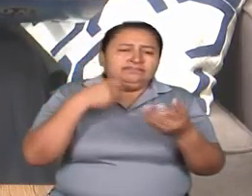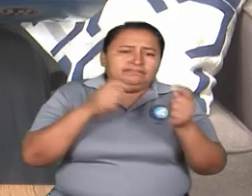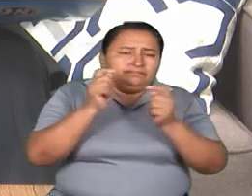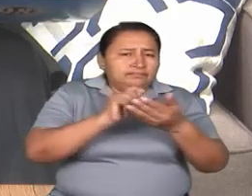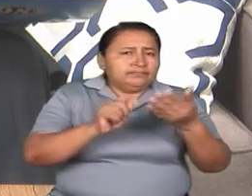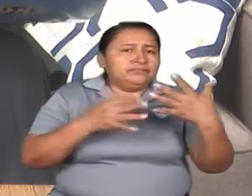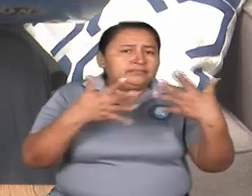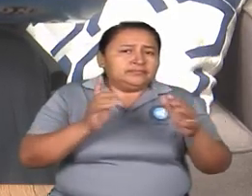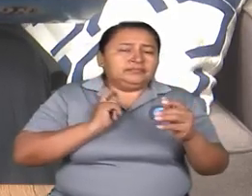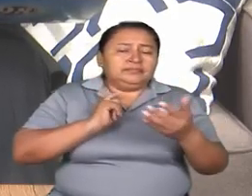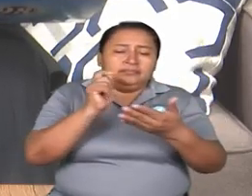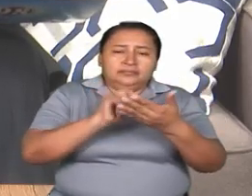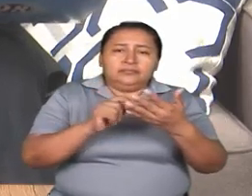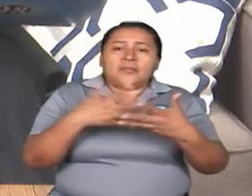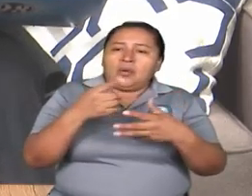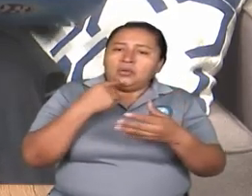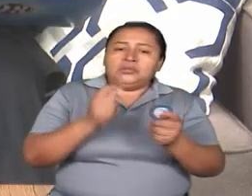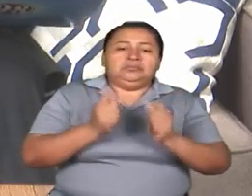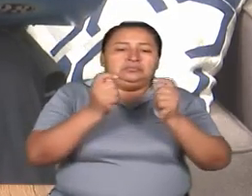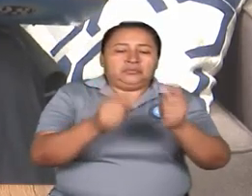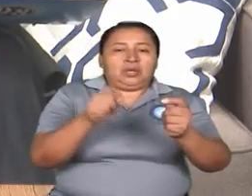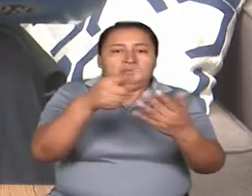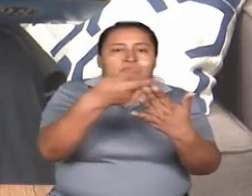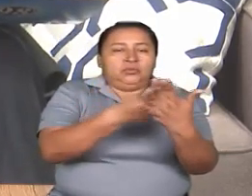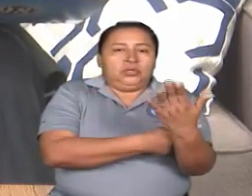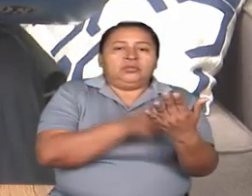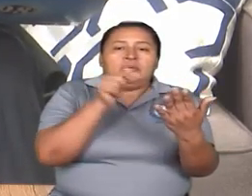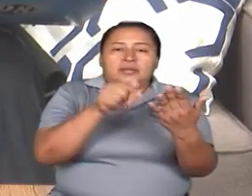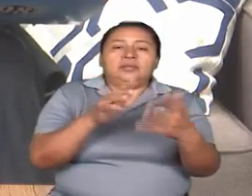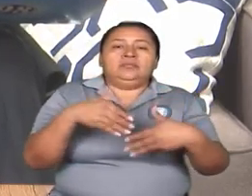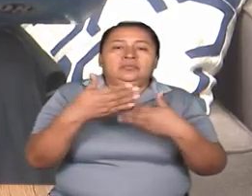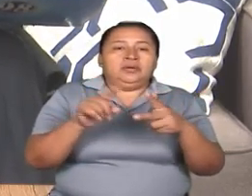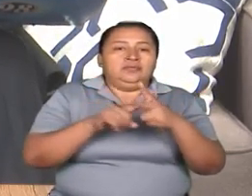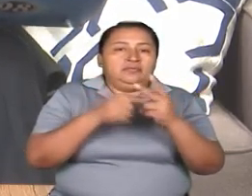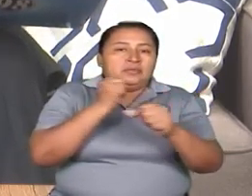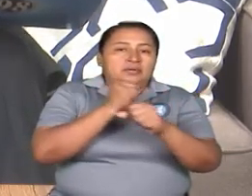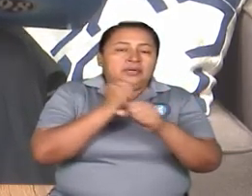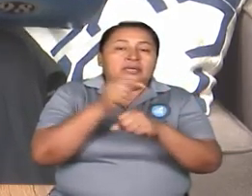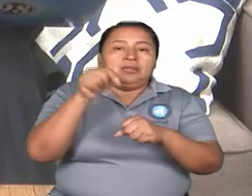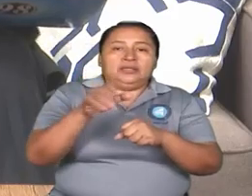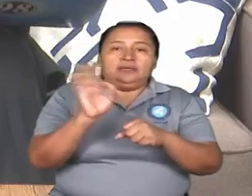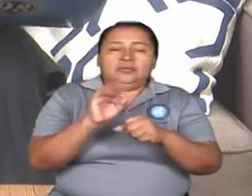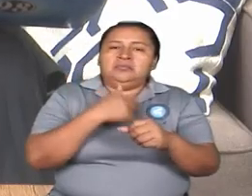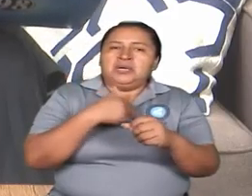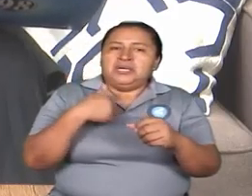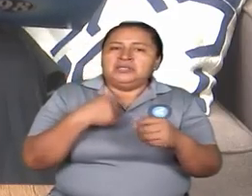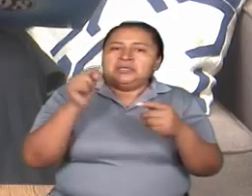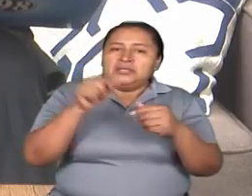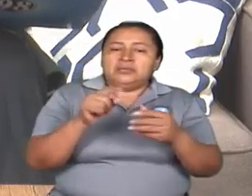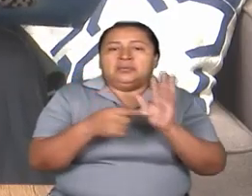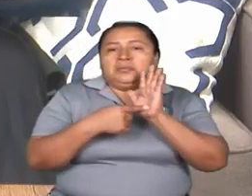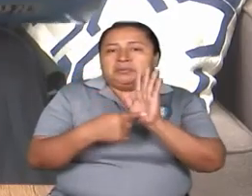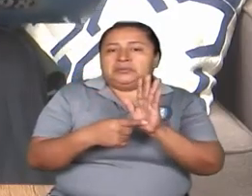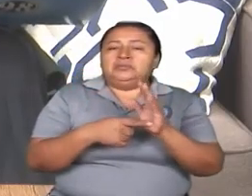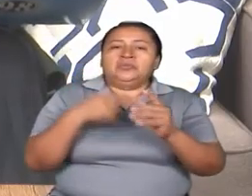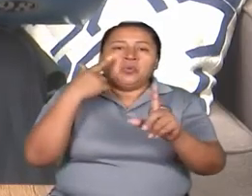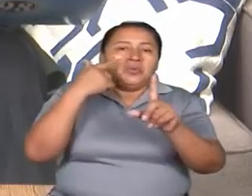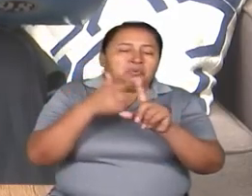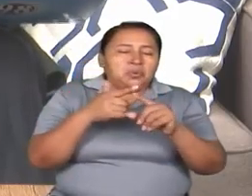ustedes, bueno, dicen aquí está el proyecto, este va a funcionar de esta manera y va a operar así y vamos a perseguir tales